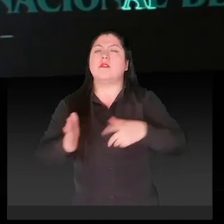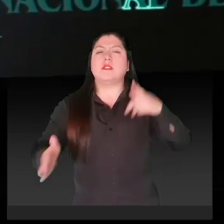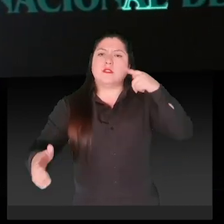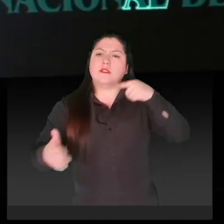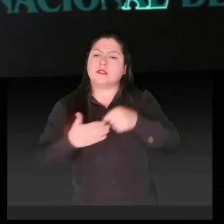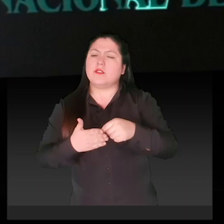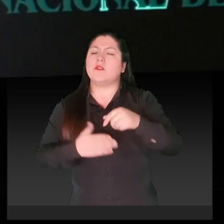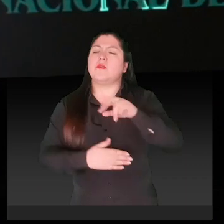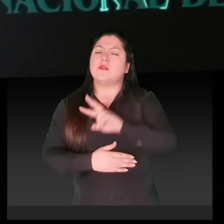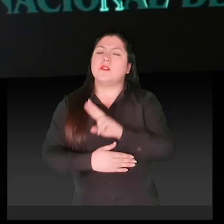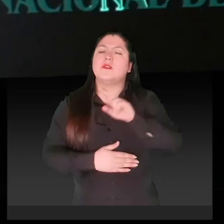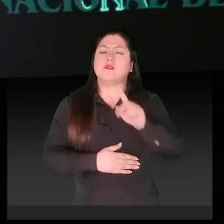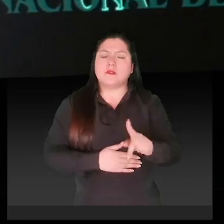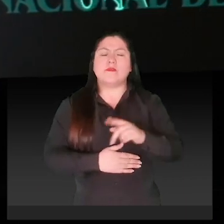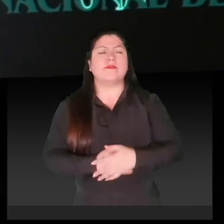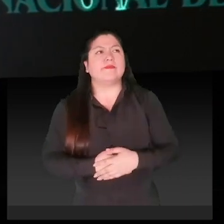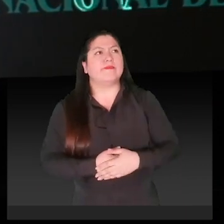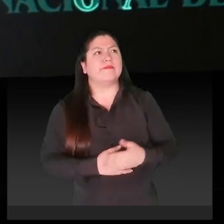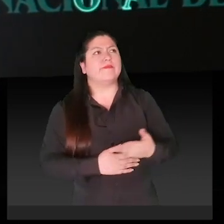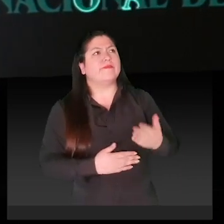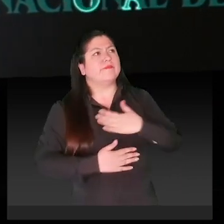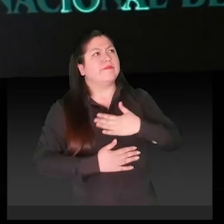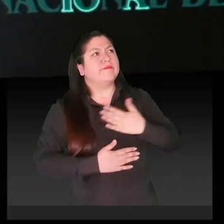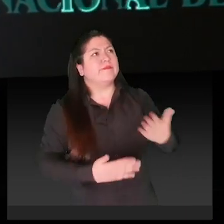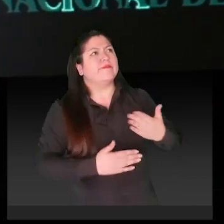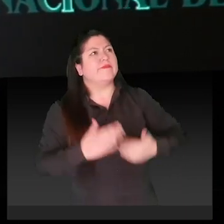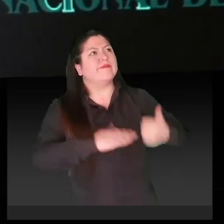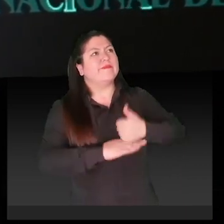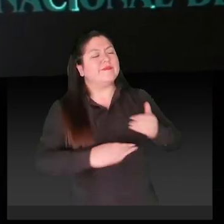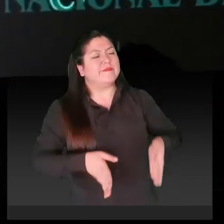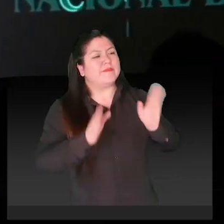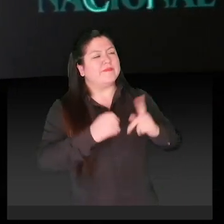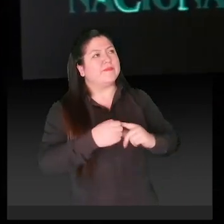XXI. Felicitaciones, querido. A usted, presidente, muchas gracias. En su atril.